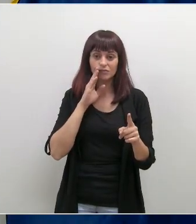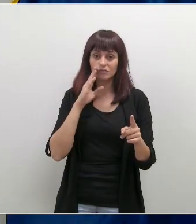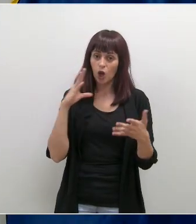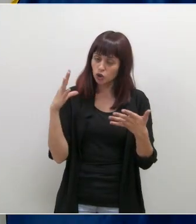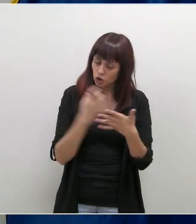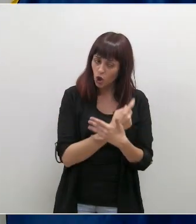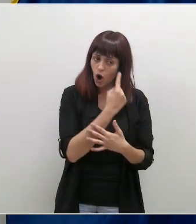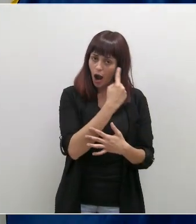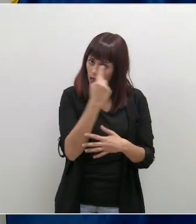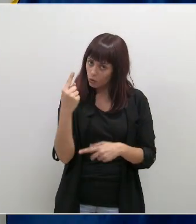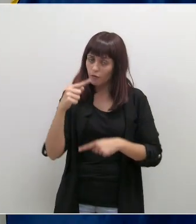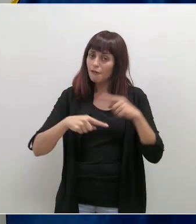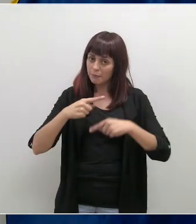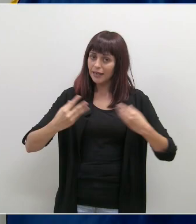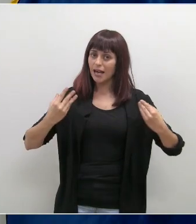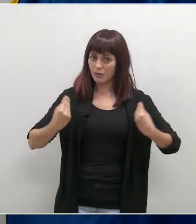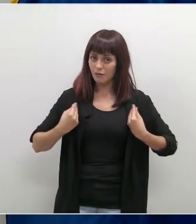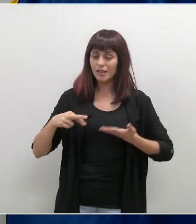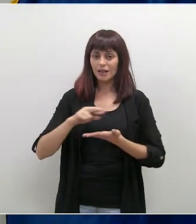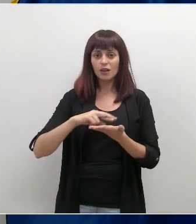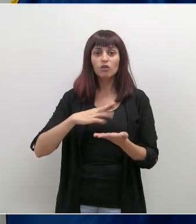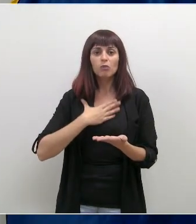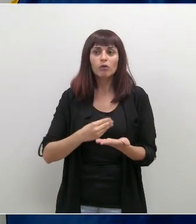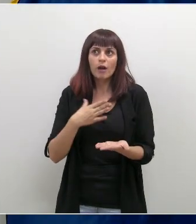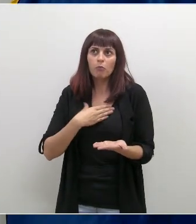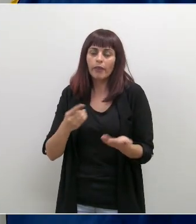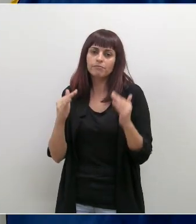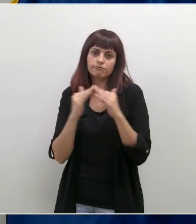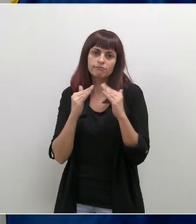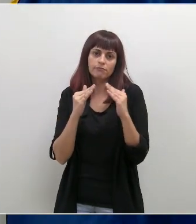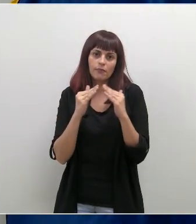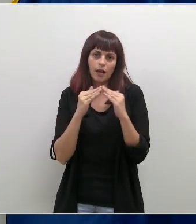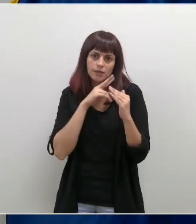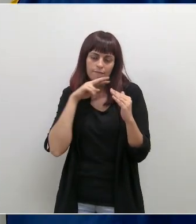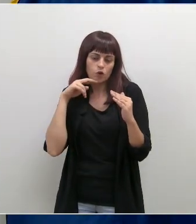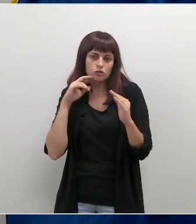las familias de la región de Murcia pues puedan conservar su hogar gracias a esto.